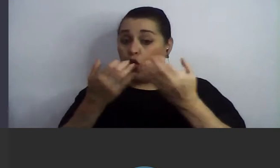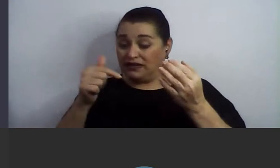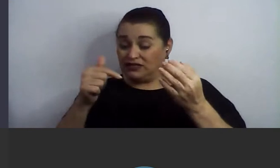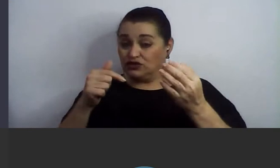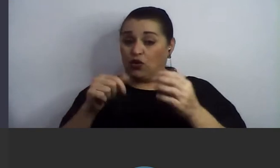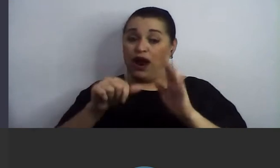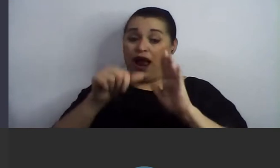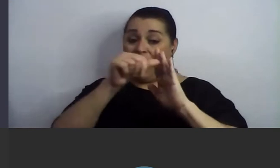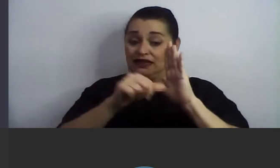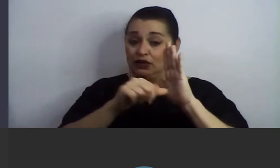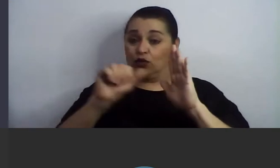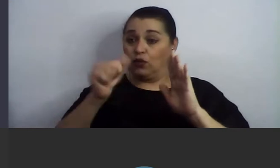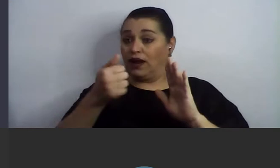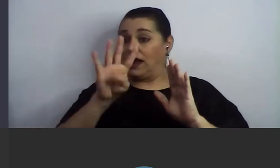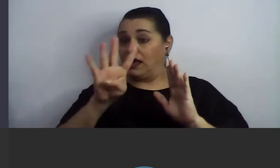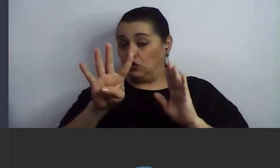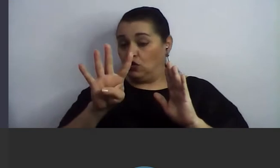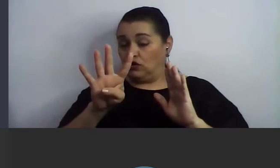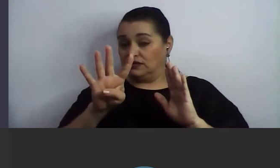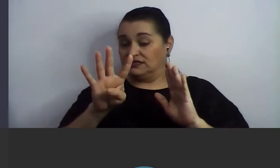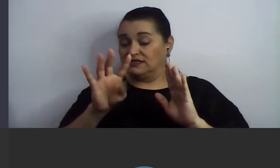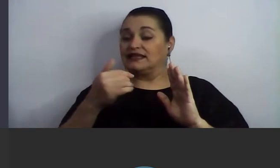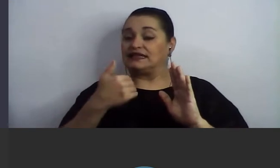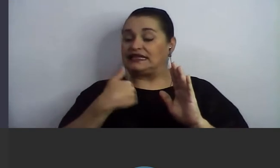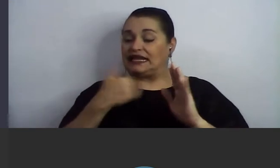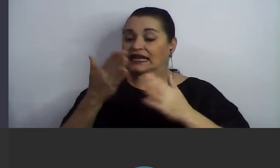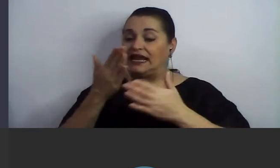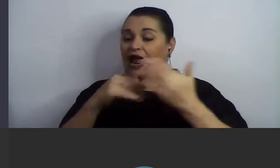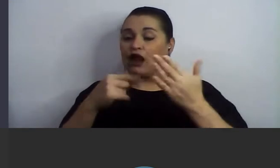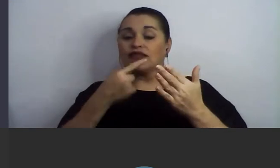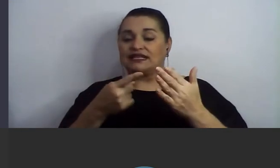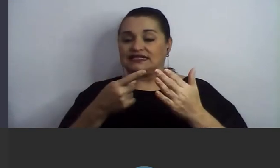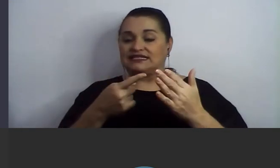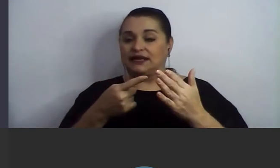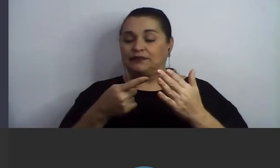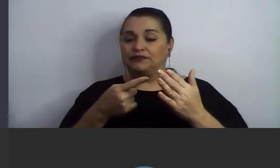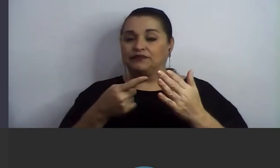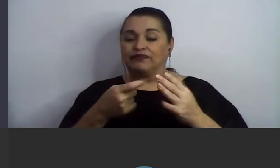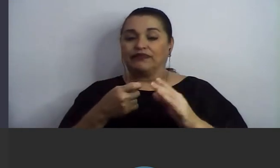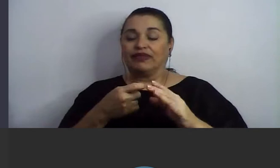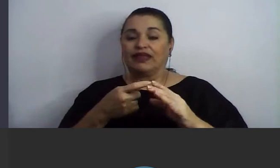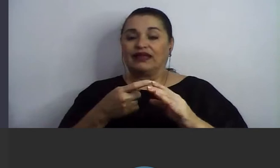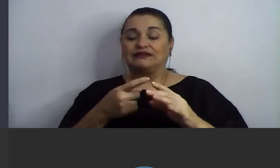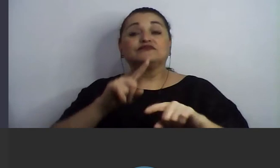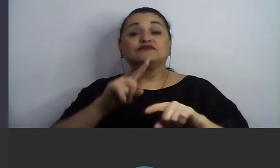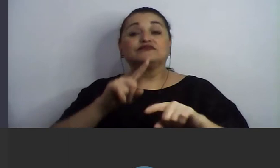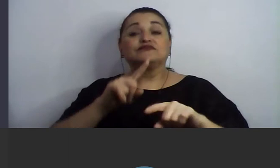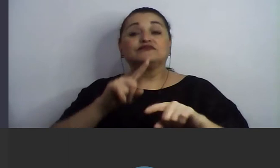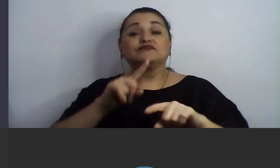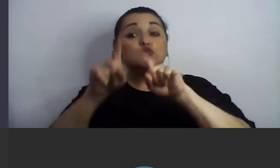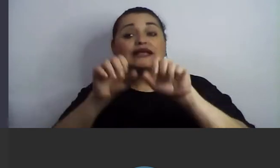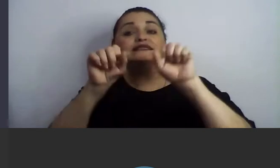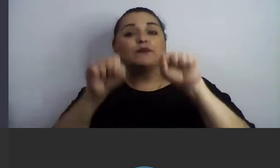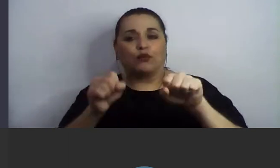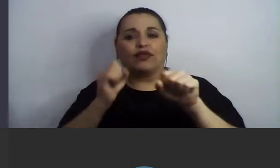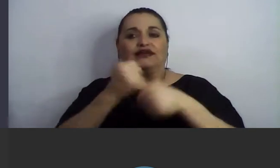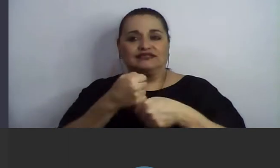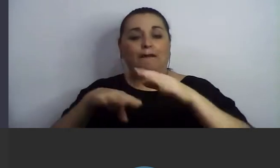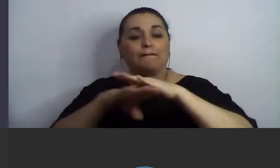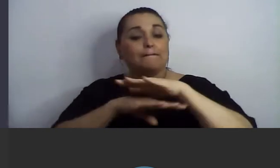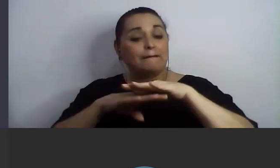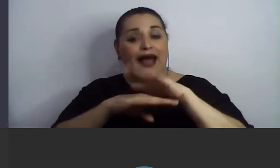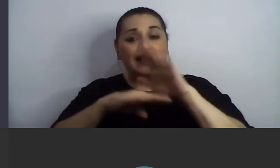artículo 14 cuenta con algo que se llama entidad permanente de consulta. Aquí nosotros tenemos una base de